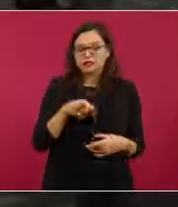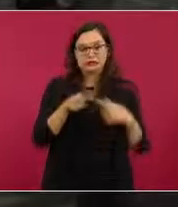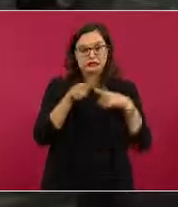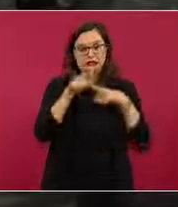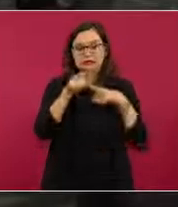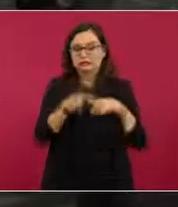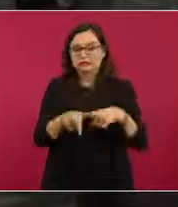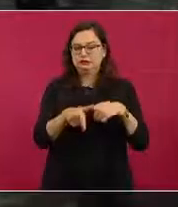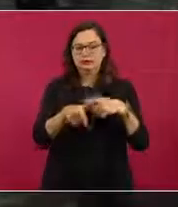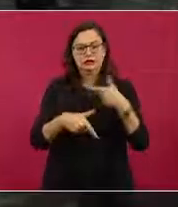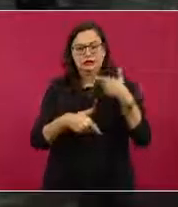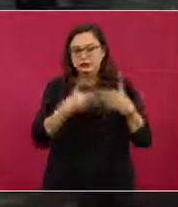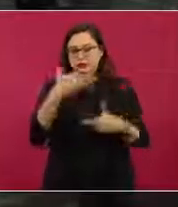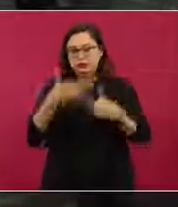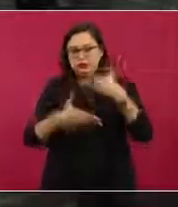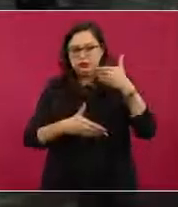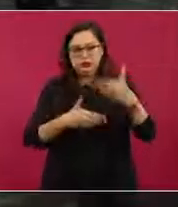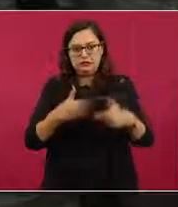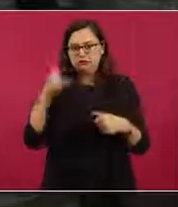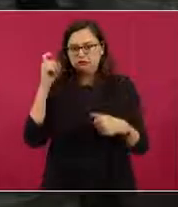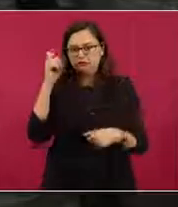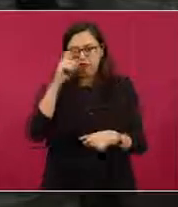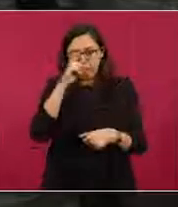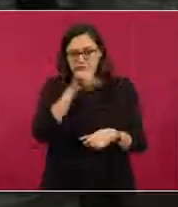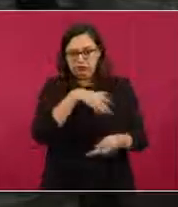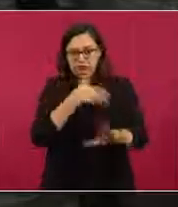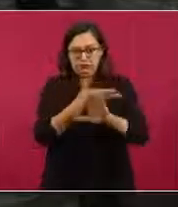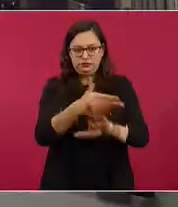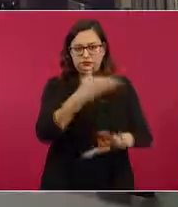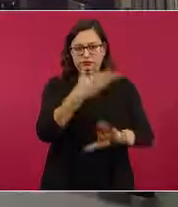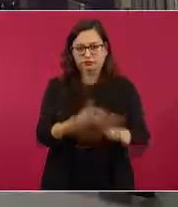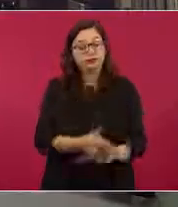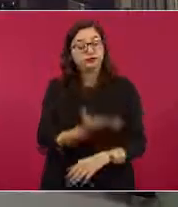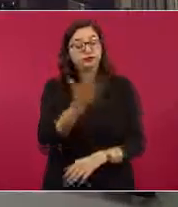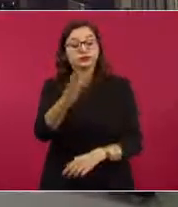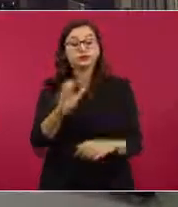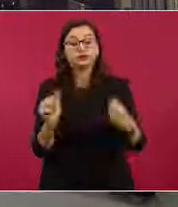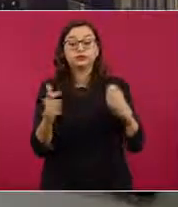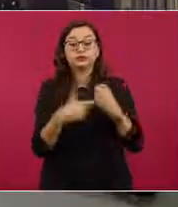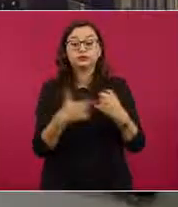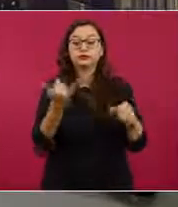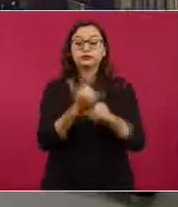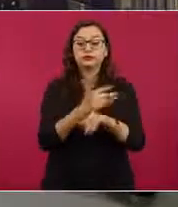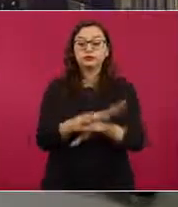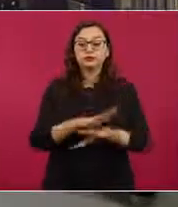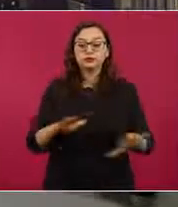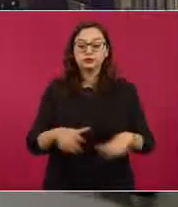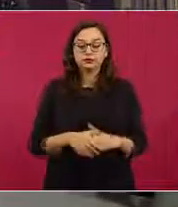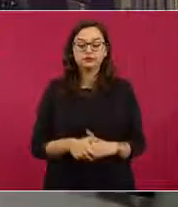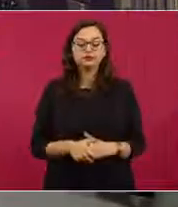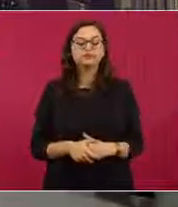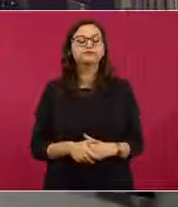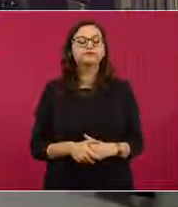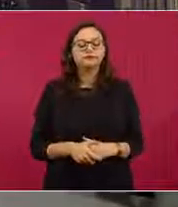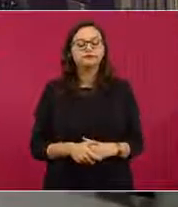crimen organizado. ¿Qué información tiene usted al respecto, presidente? Pues tengo toda la